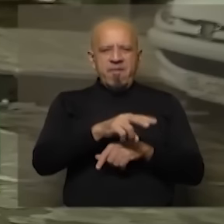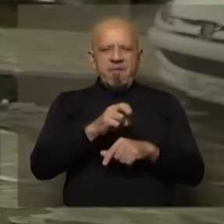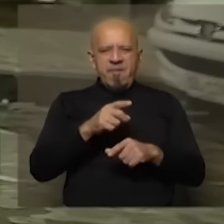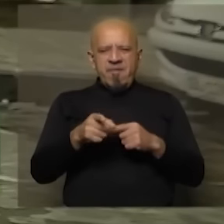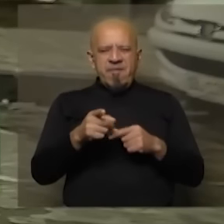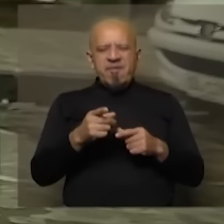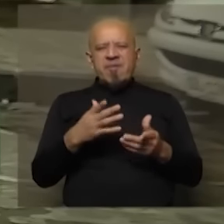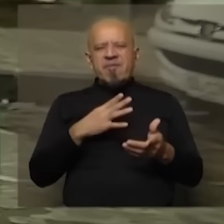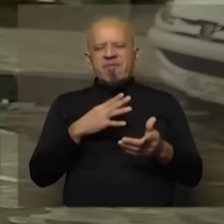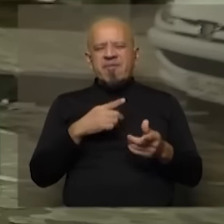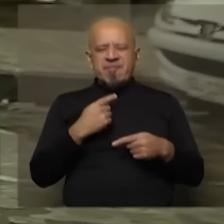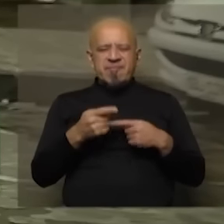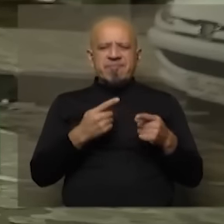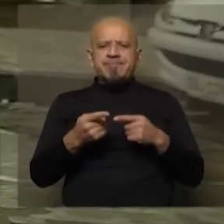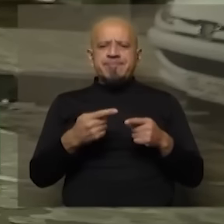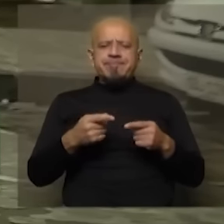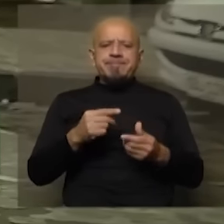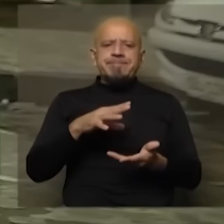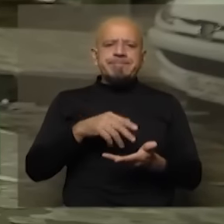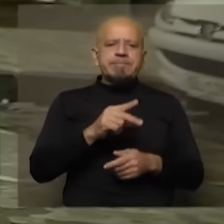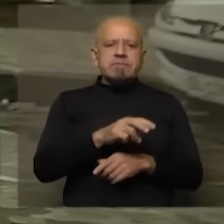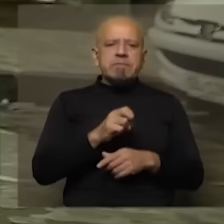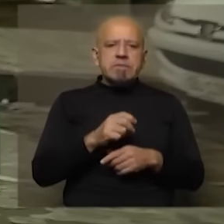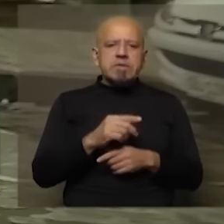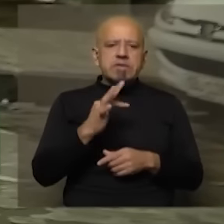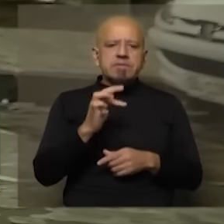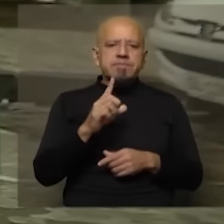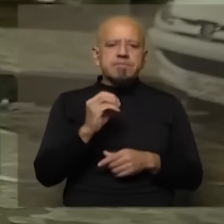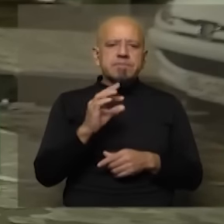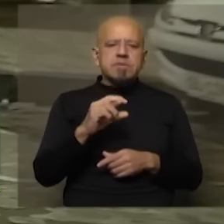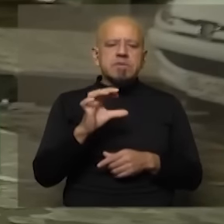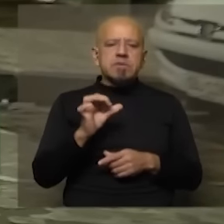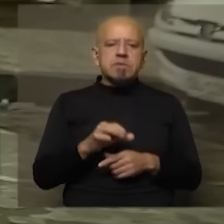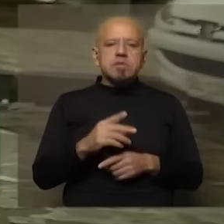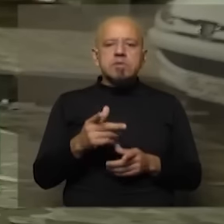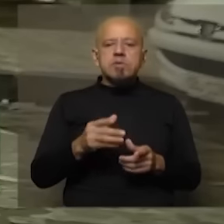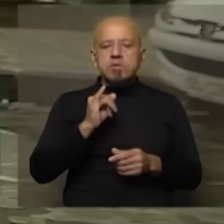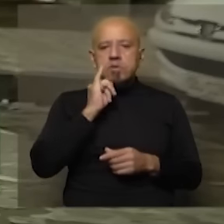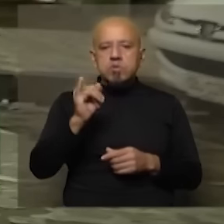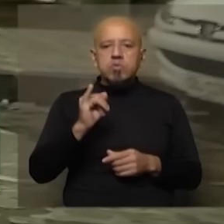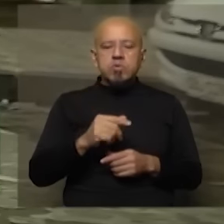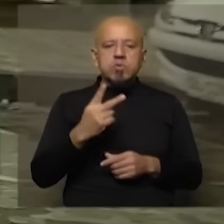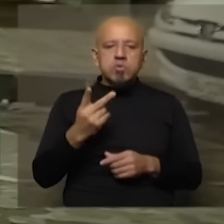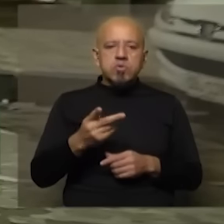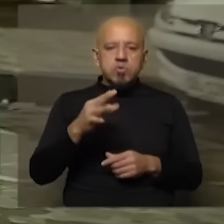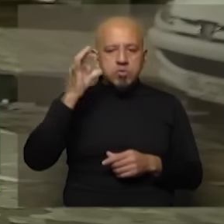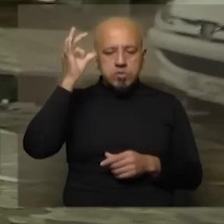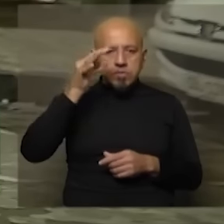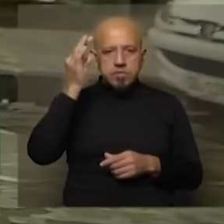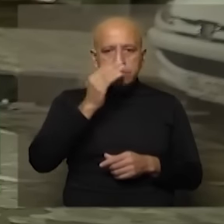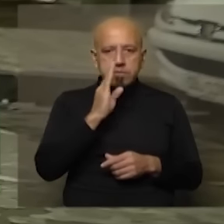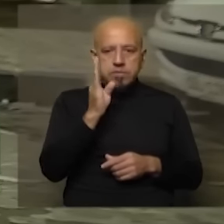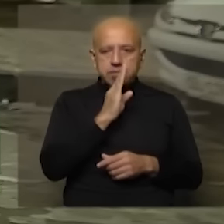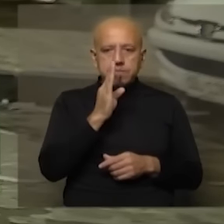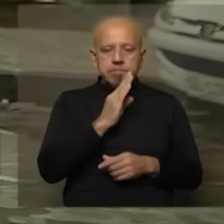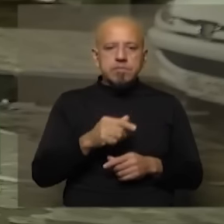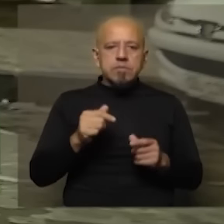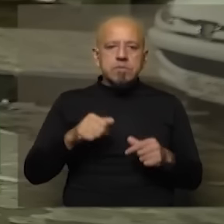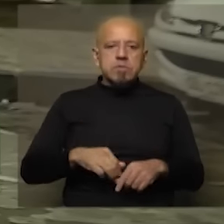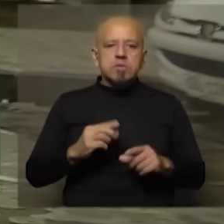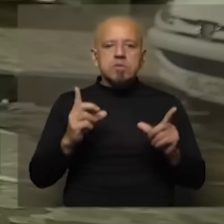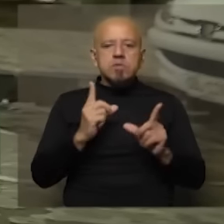luego fue seguidamente por la fiscal Sabrina Flores. También llegó una denuncia de los dos senadores por espionaje. Bueno, esto hoy llegó a su